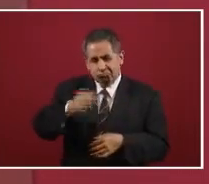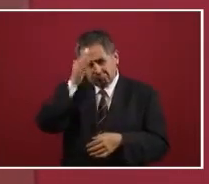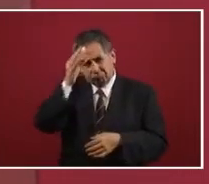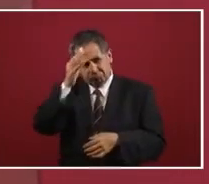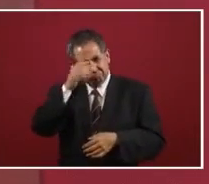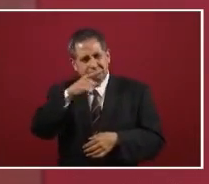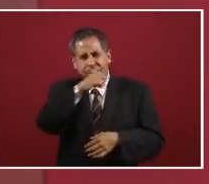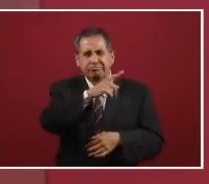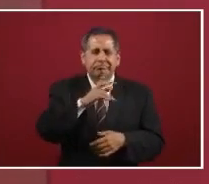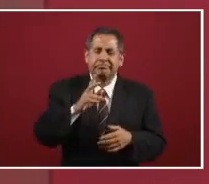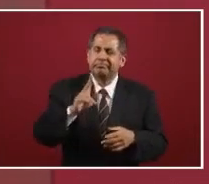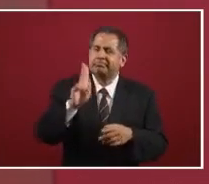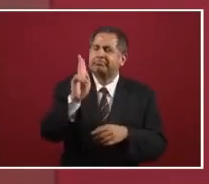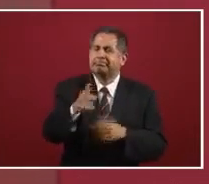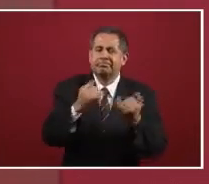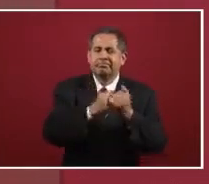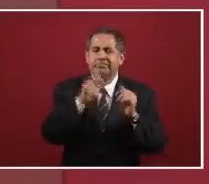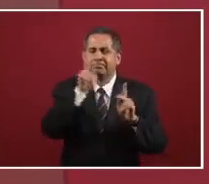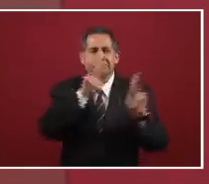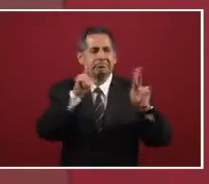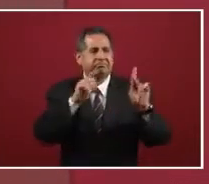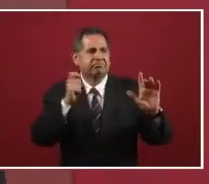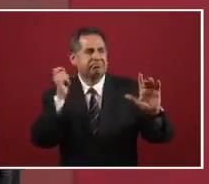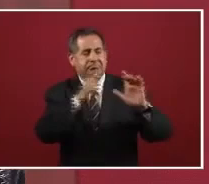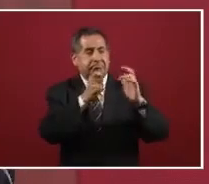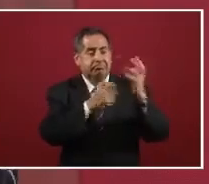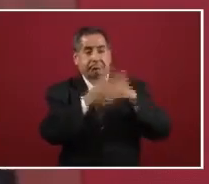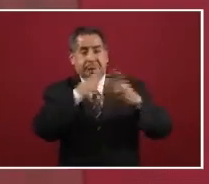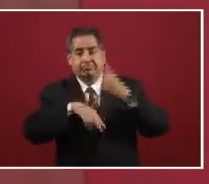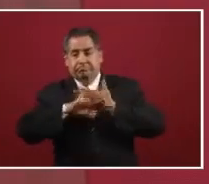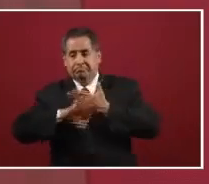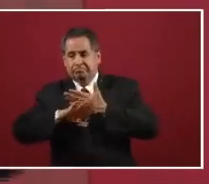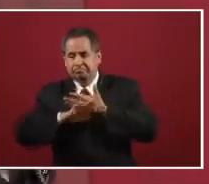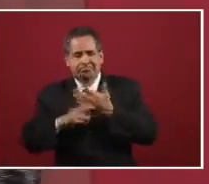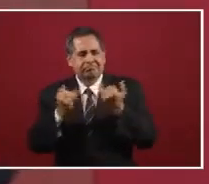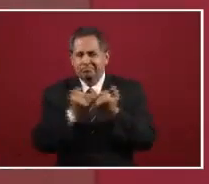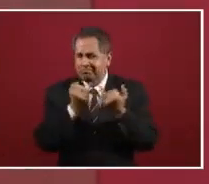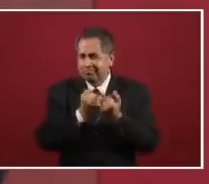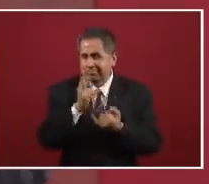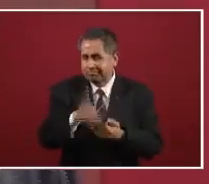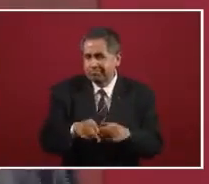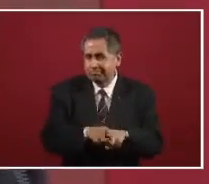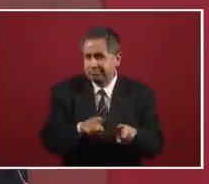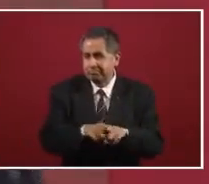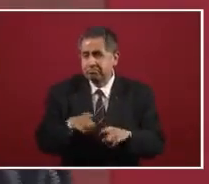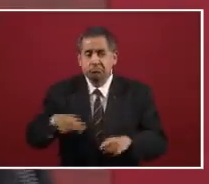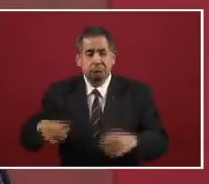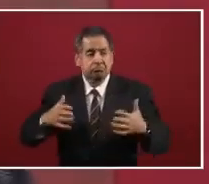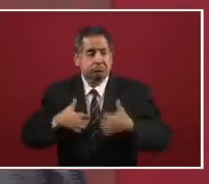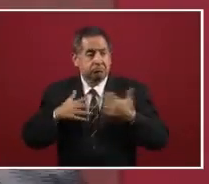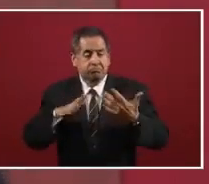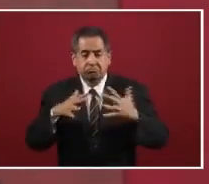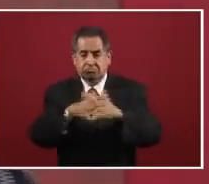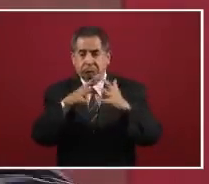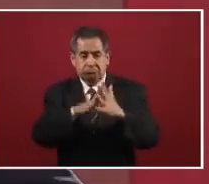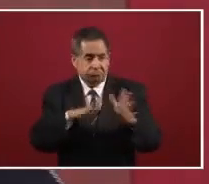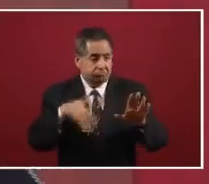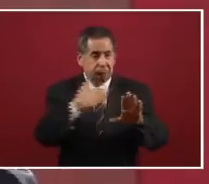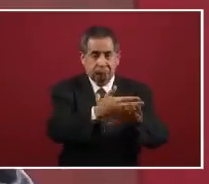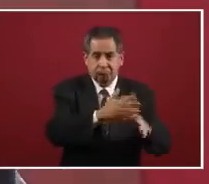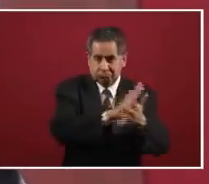avispero, y eso desató esta violencia que